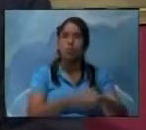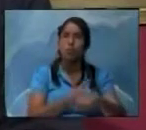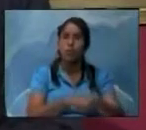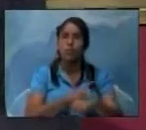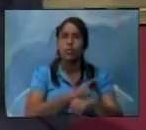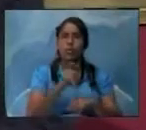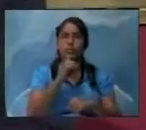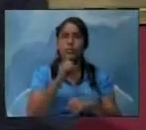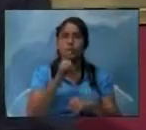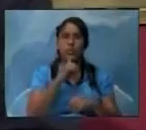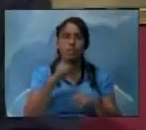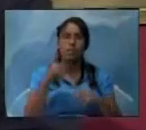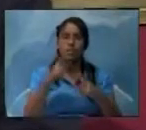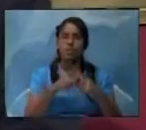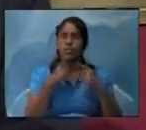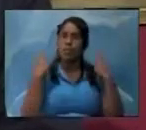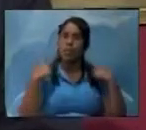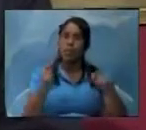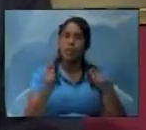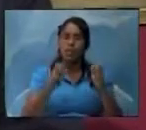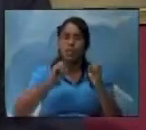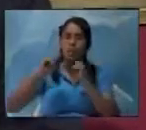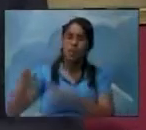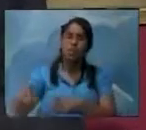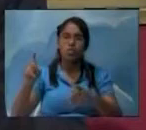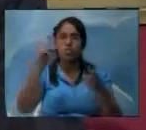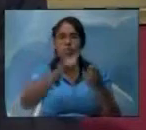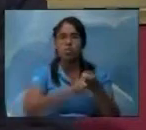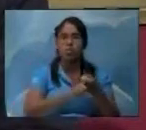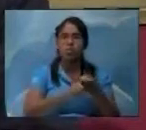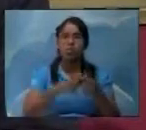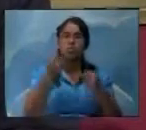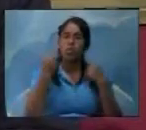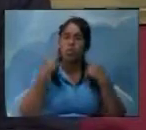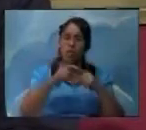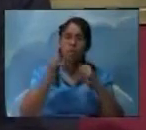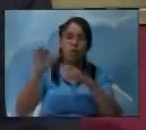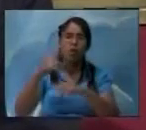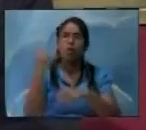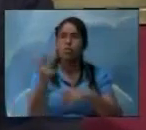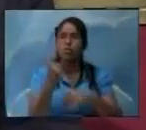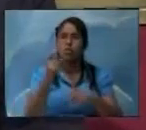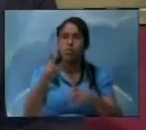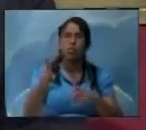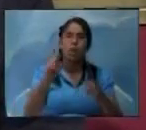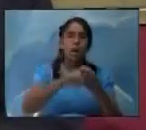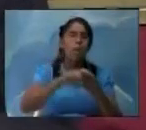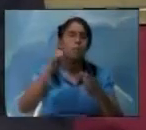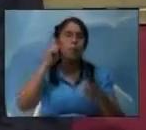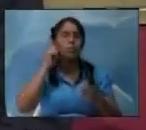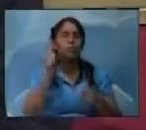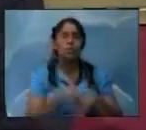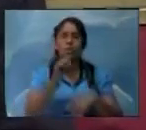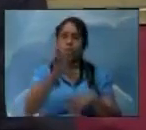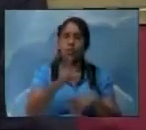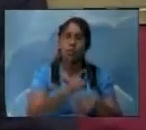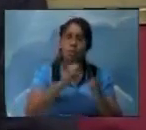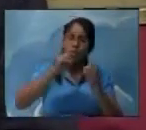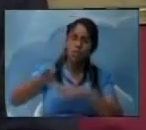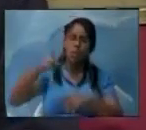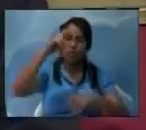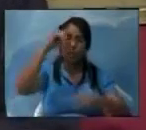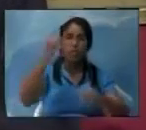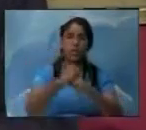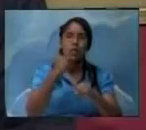momento difícil, de repente la abandonó su esposo, de repente lo abandonó su esposa, de repente lo botaron